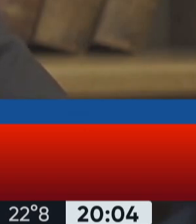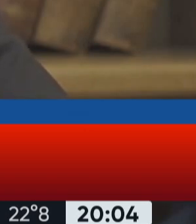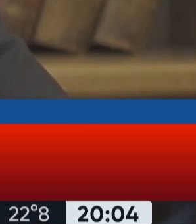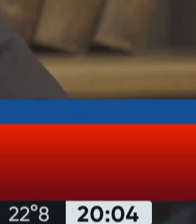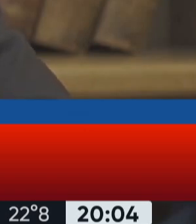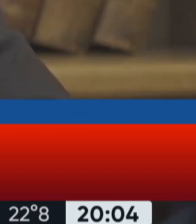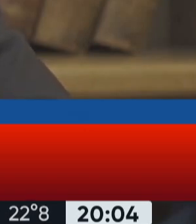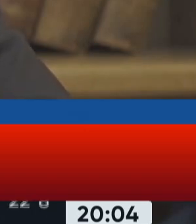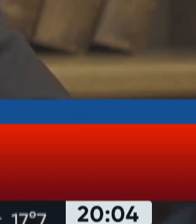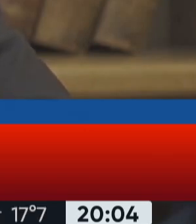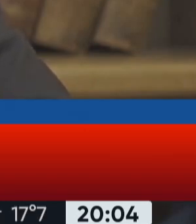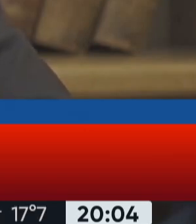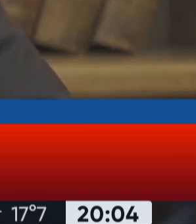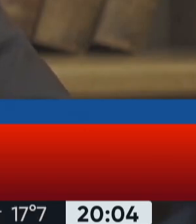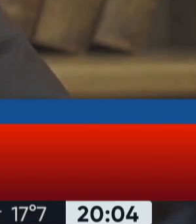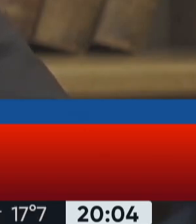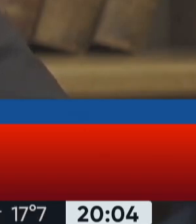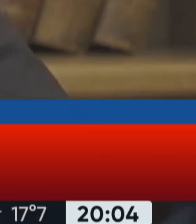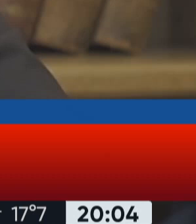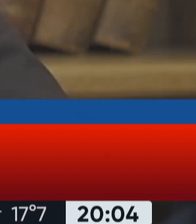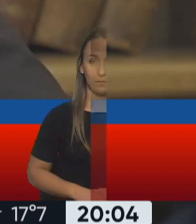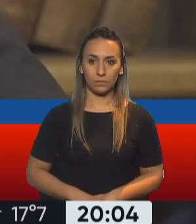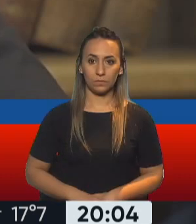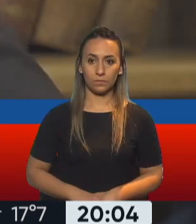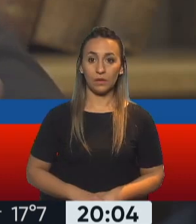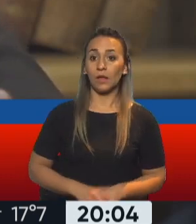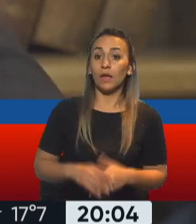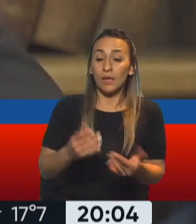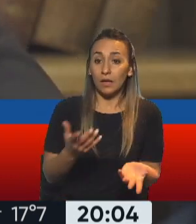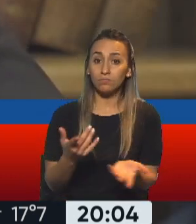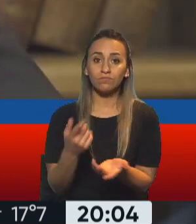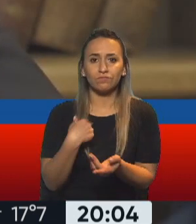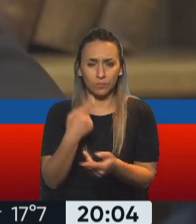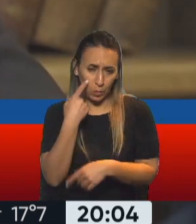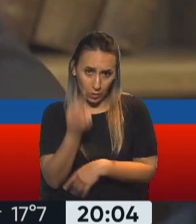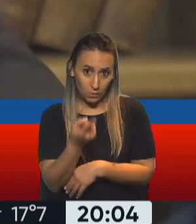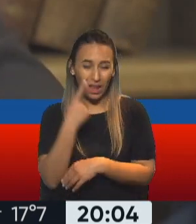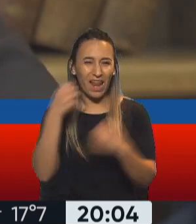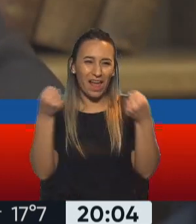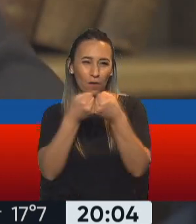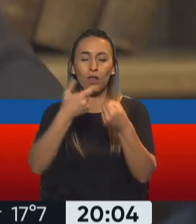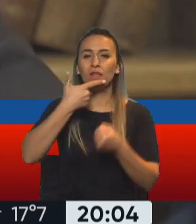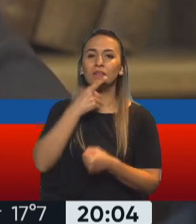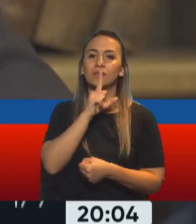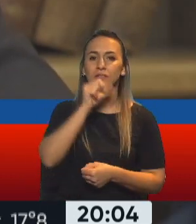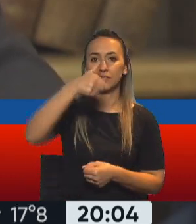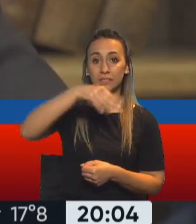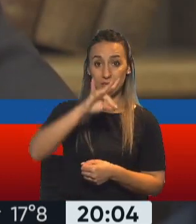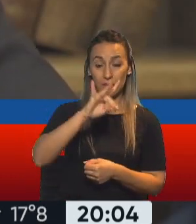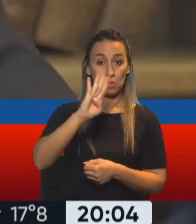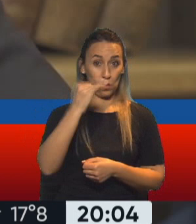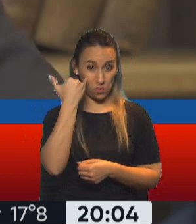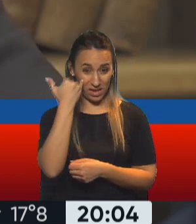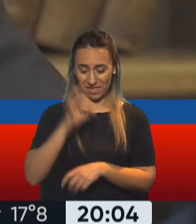una carga de deuda que claramente en los tiempos previstos con el acuerdo stand-by del año 2018, Argentina no puede